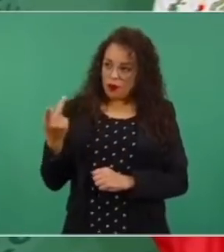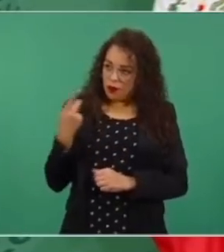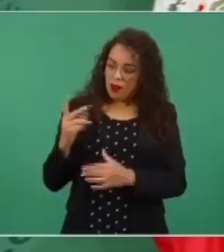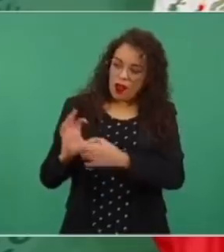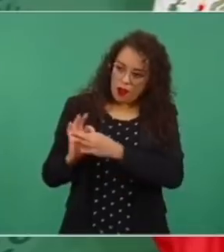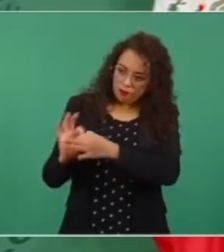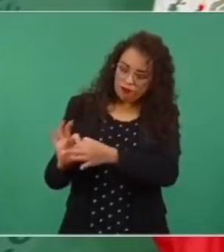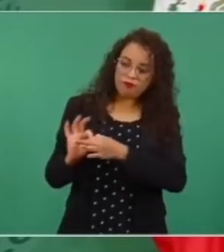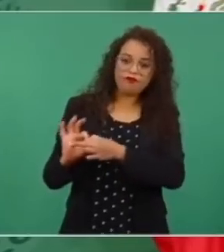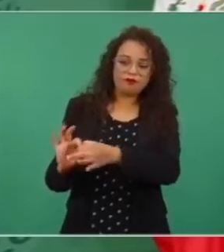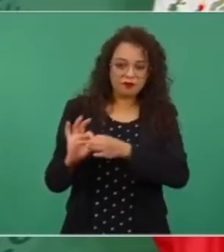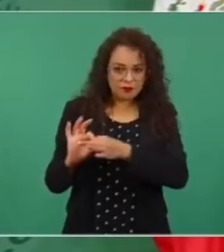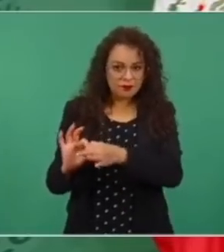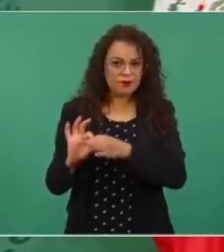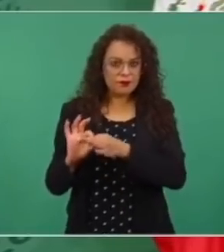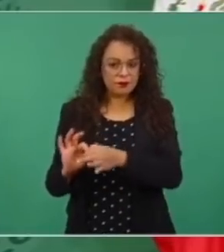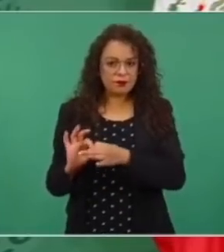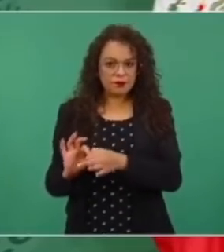O sea,